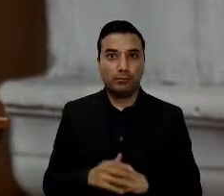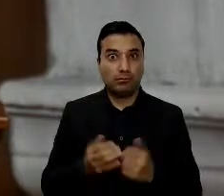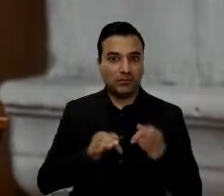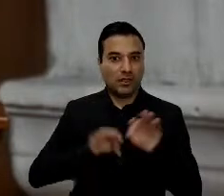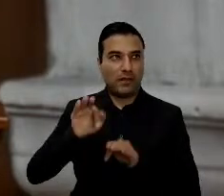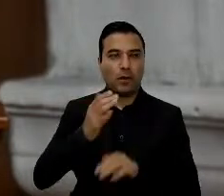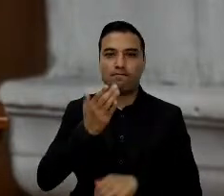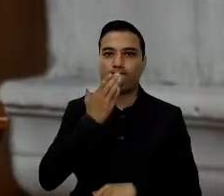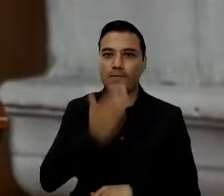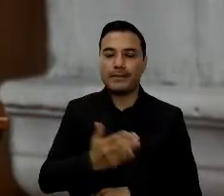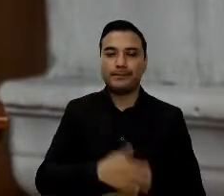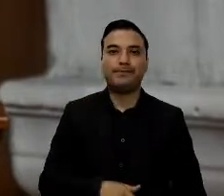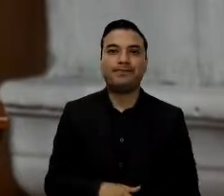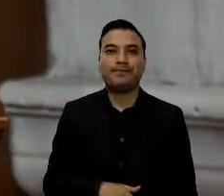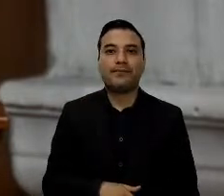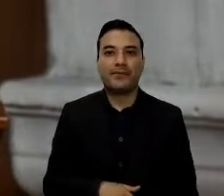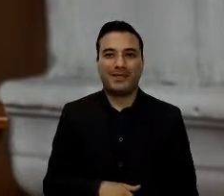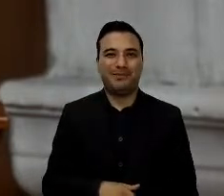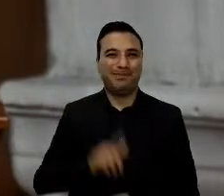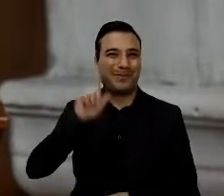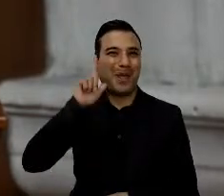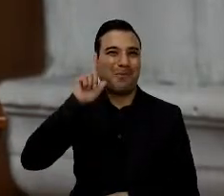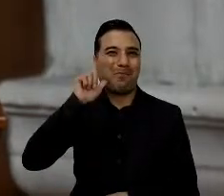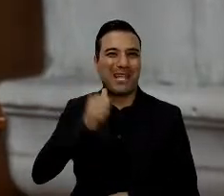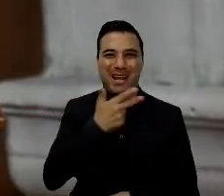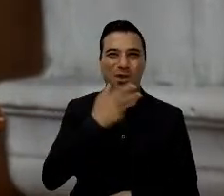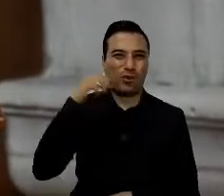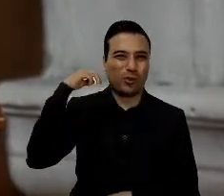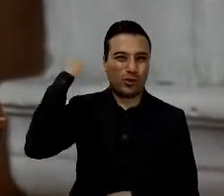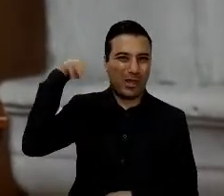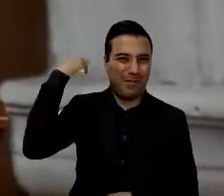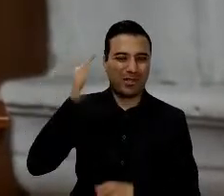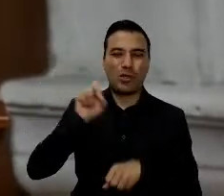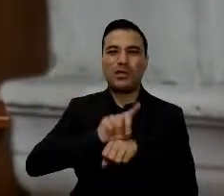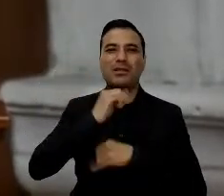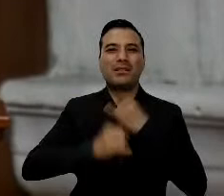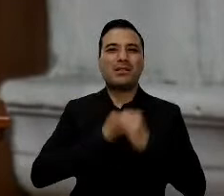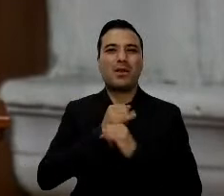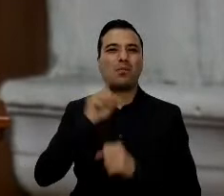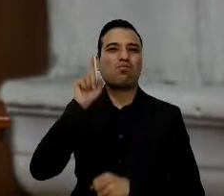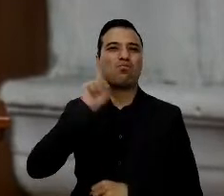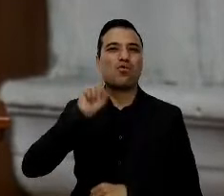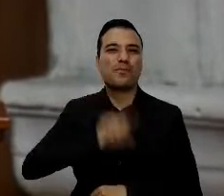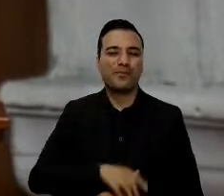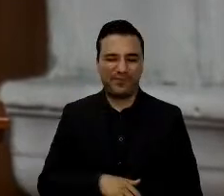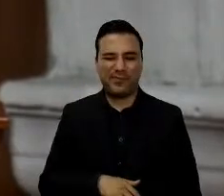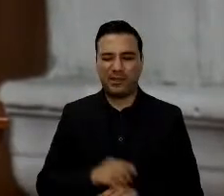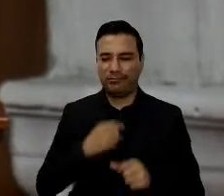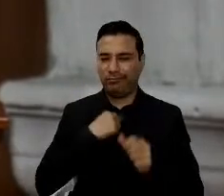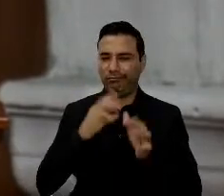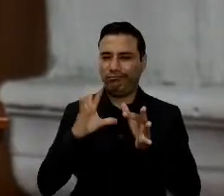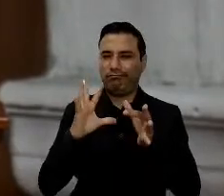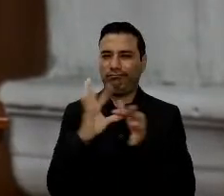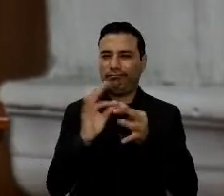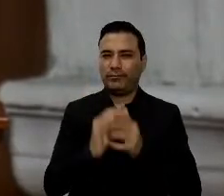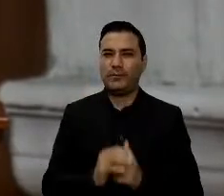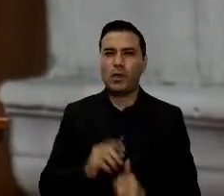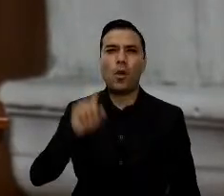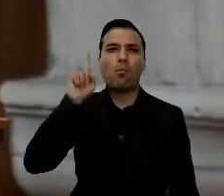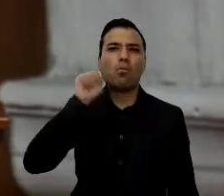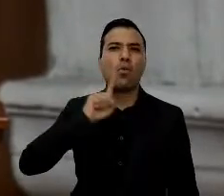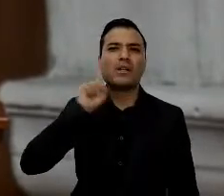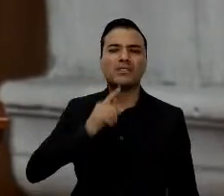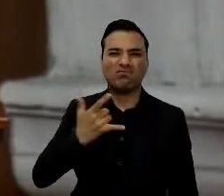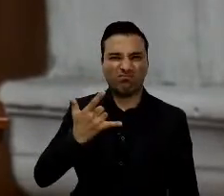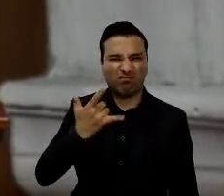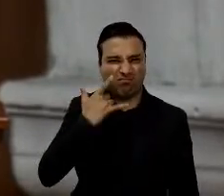en vísperas de la conmemoración del Ocho de marzo quiero señalar como antecedentes de mujeres que forjaron el camino de la lucha